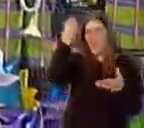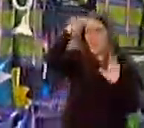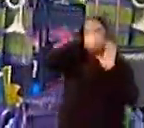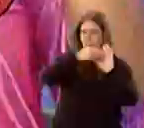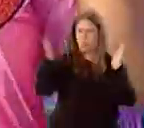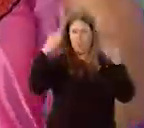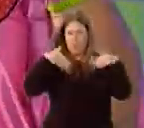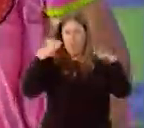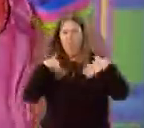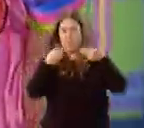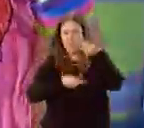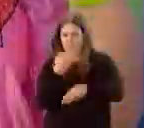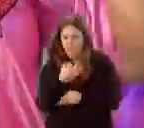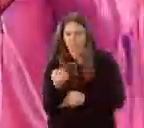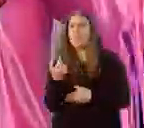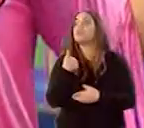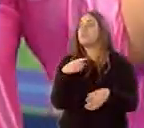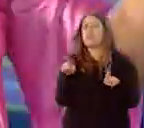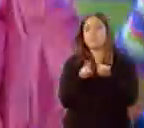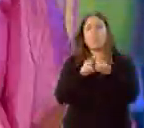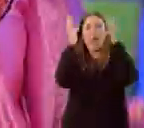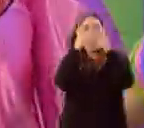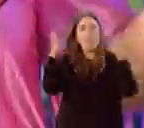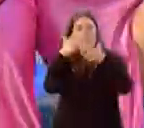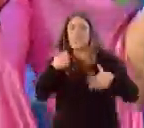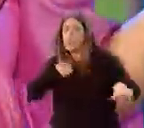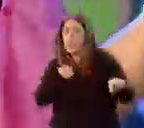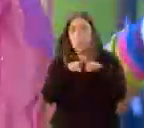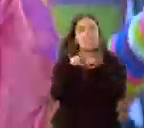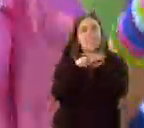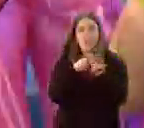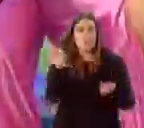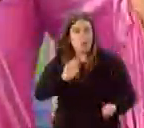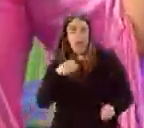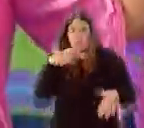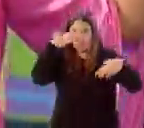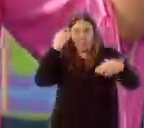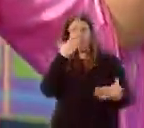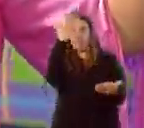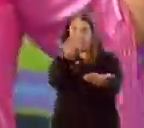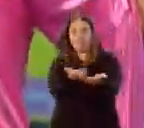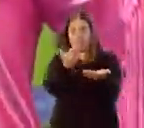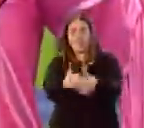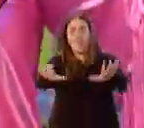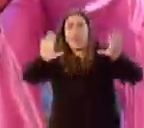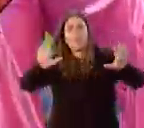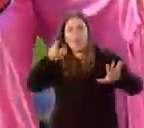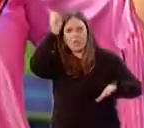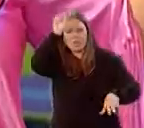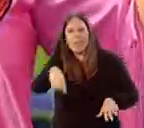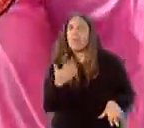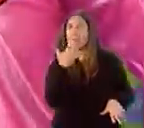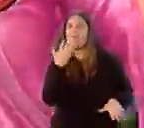elegante sí lo reconozco no lo vivo pero sin hacer un